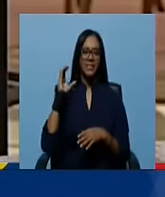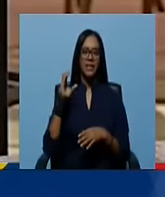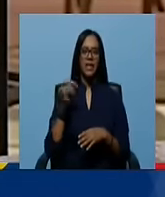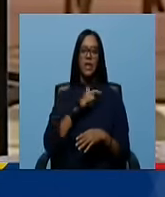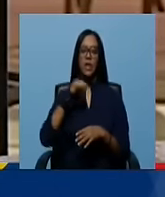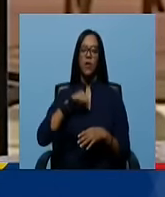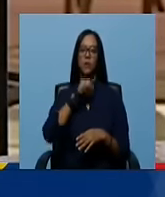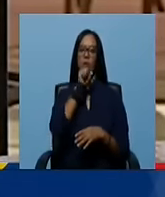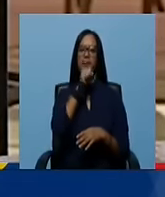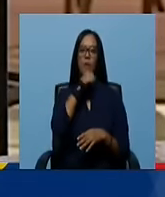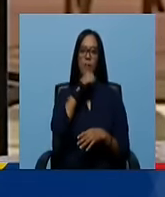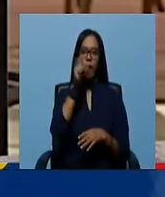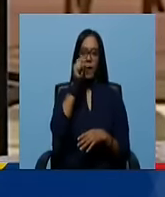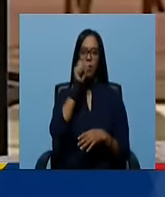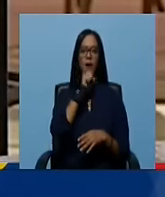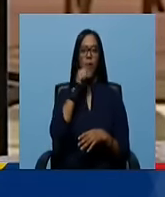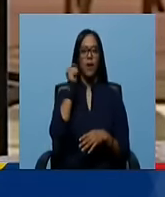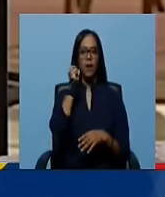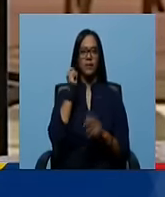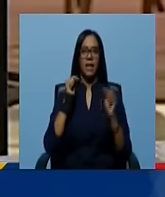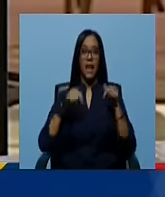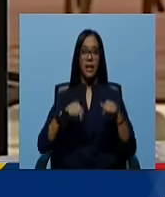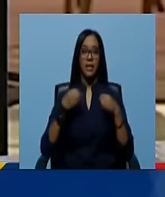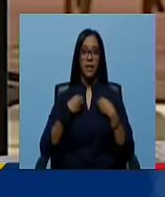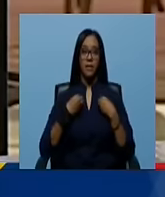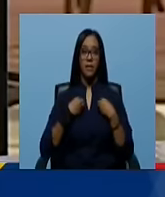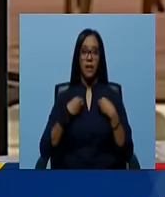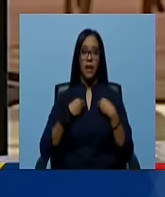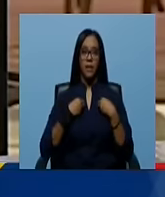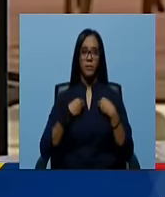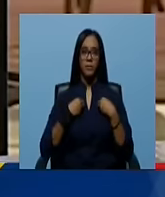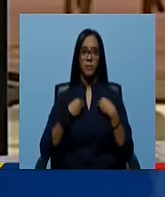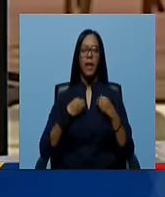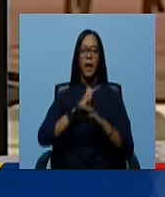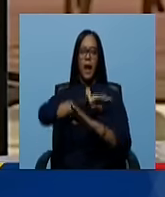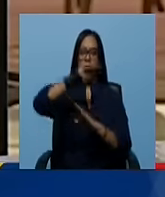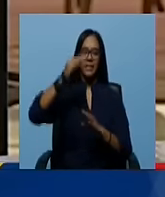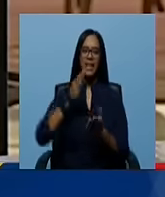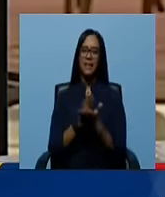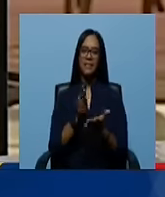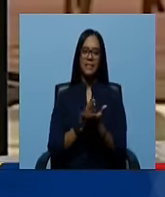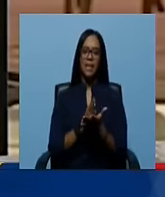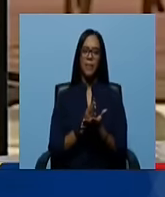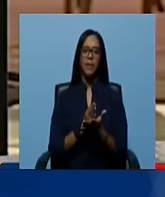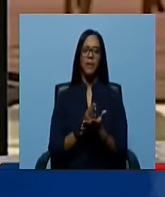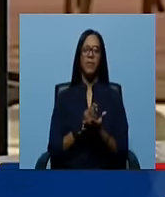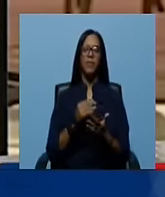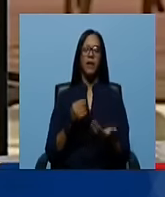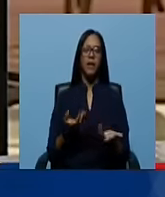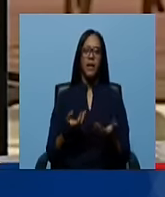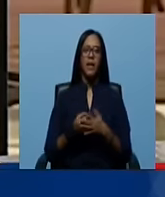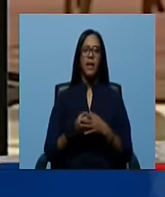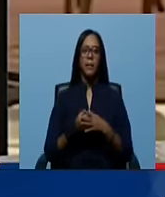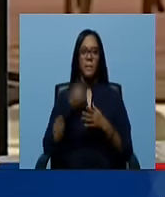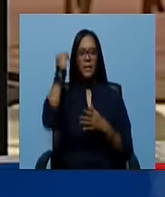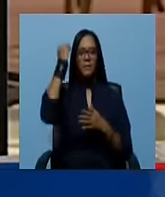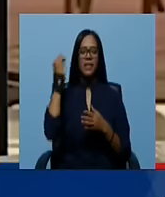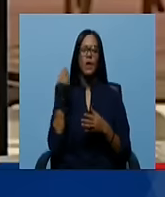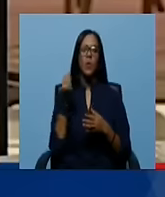nuestros abuelos y abuelas. Aquí moraron, pero la montaña siempre fue considerada sagrada.